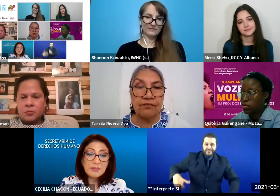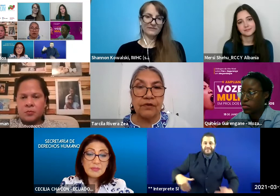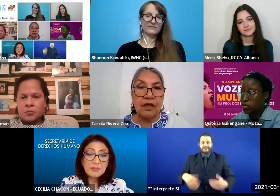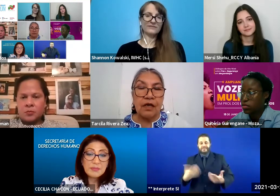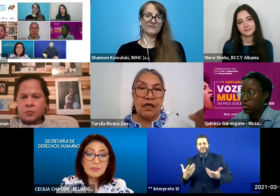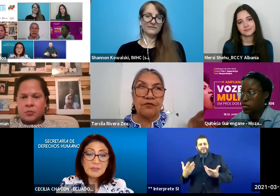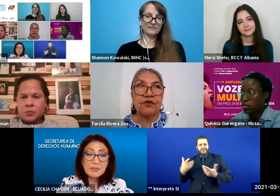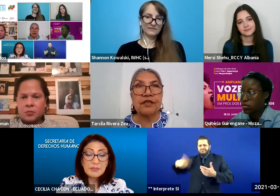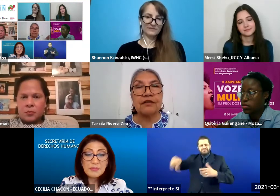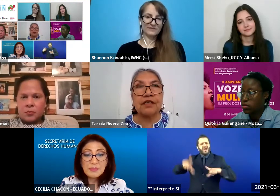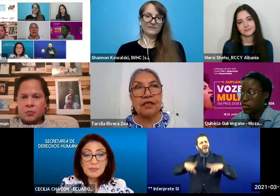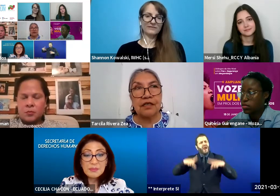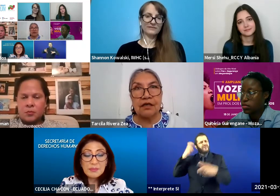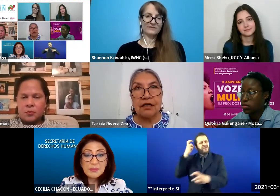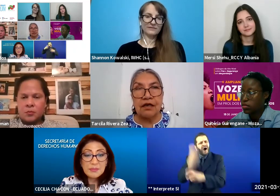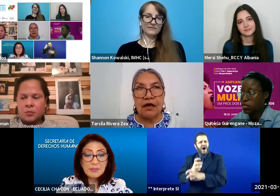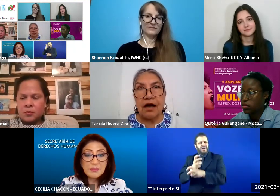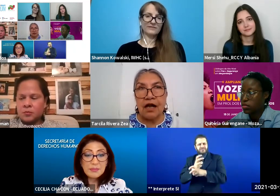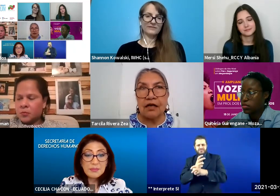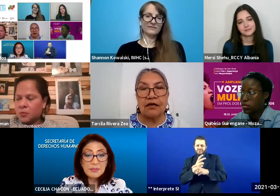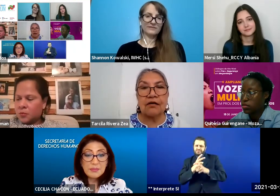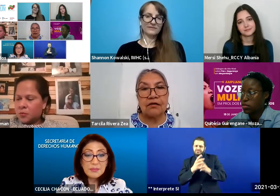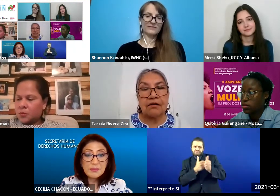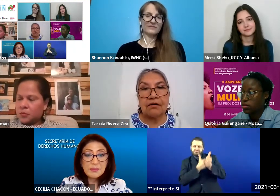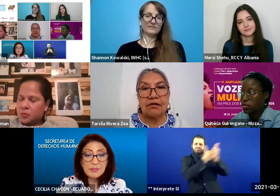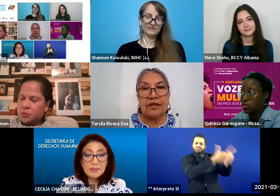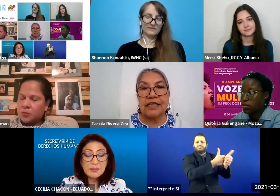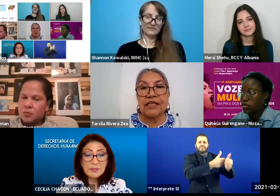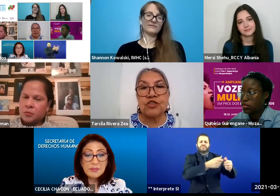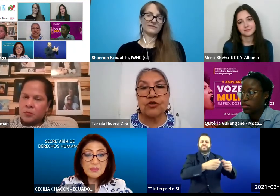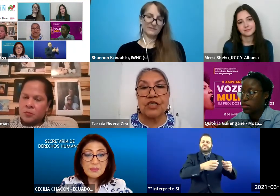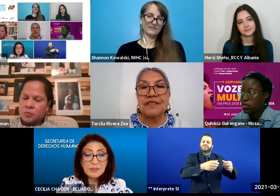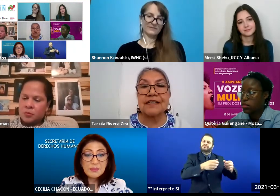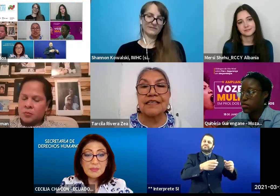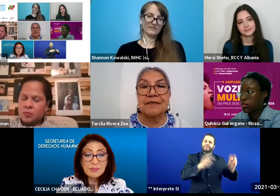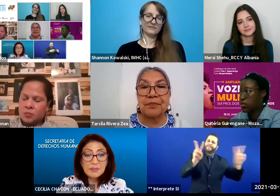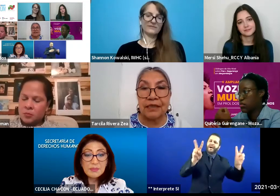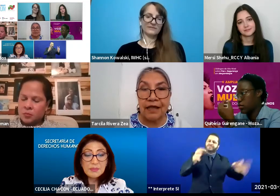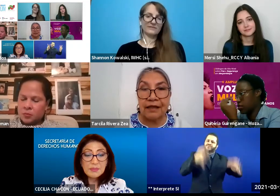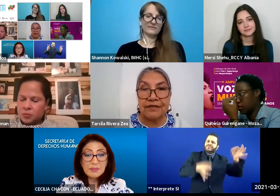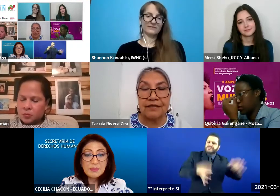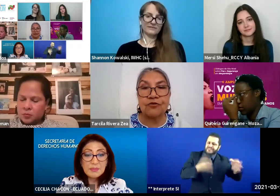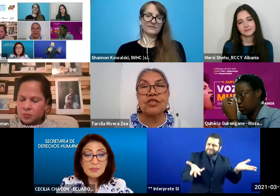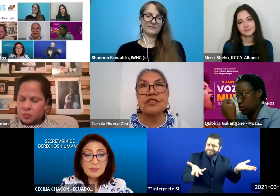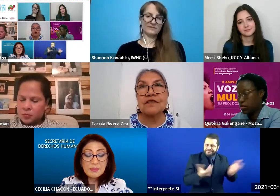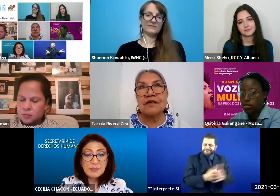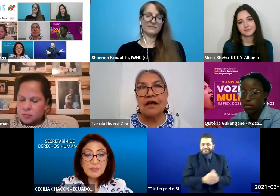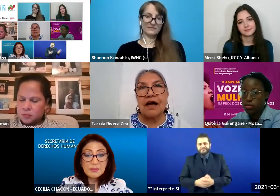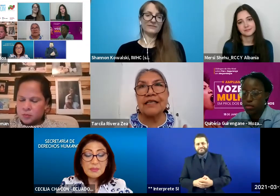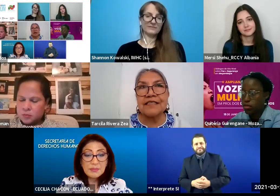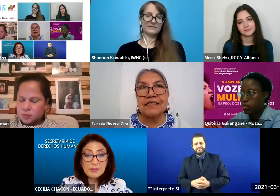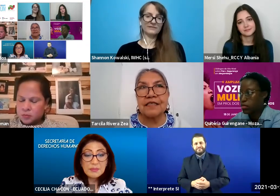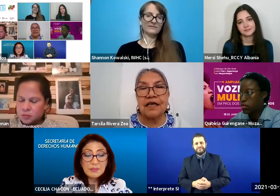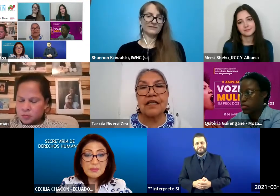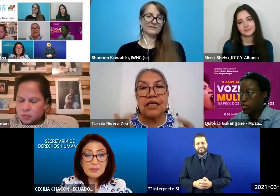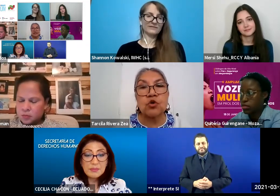justicia y frente al derecho de ser respetadas? Entonces,